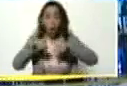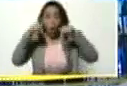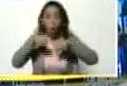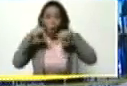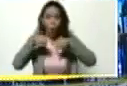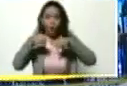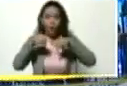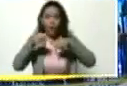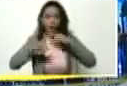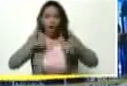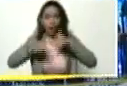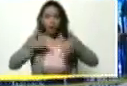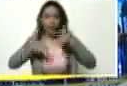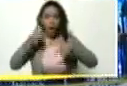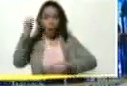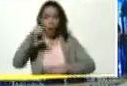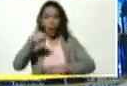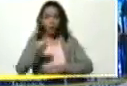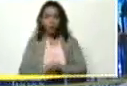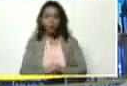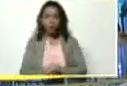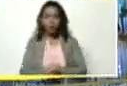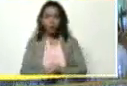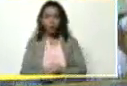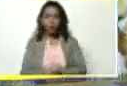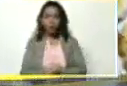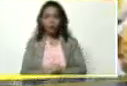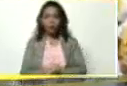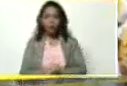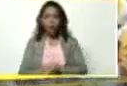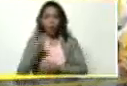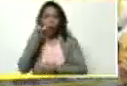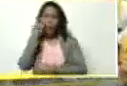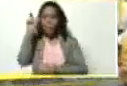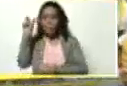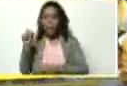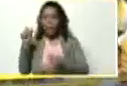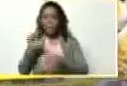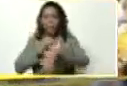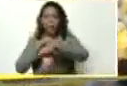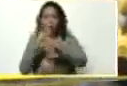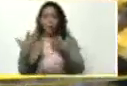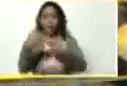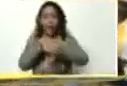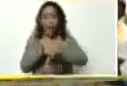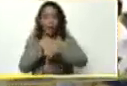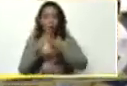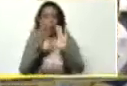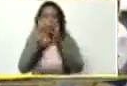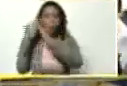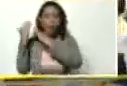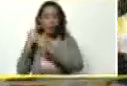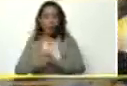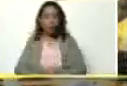acto en John el poliedro de Caracas. Ramos Medrano, médico integral comunitaria.